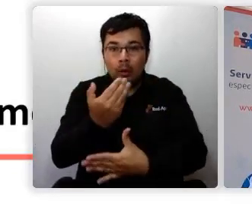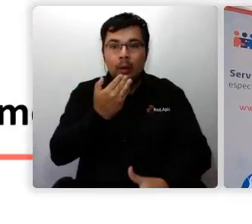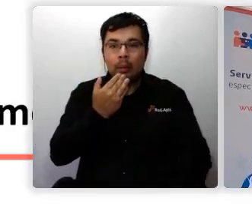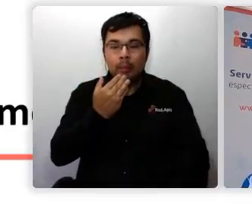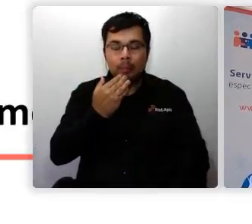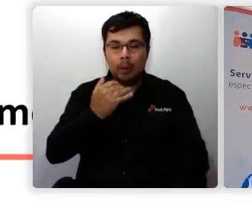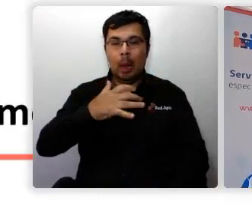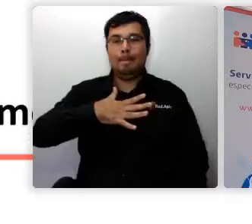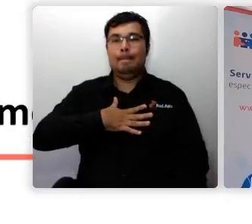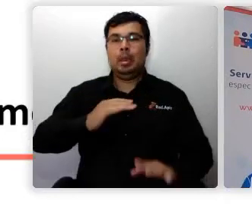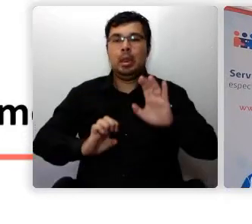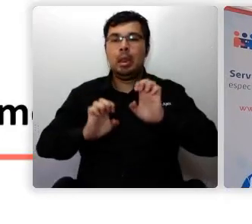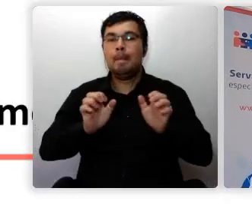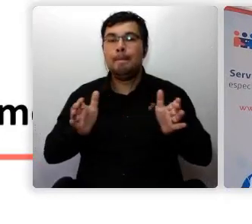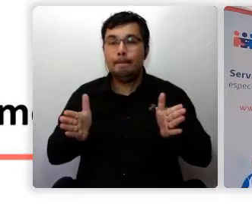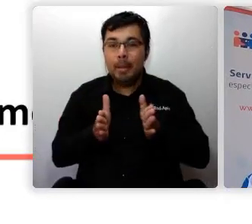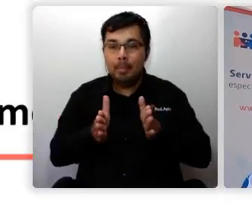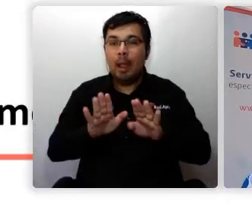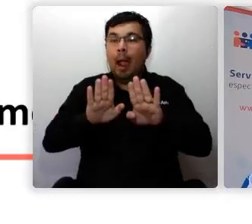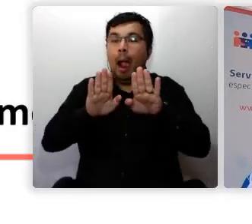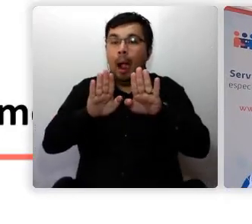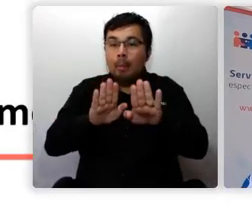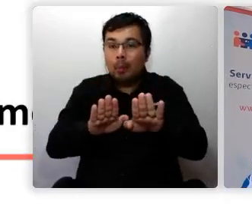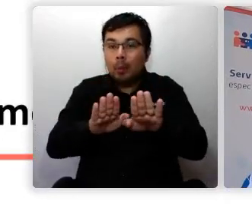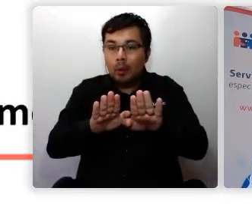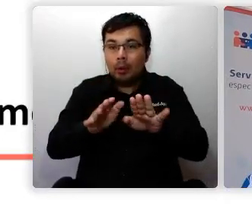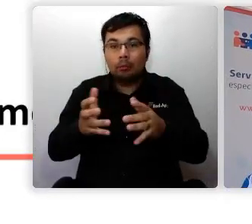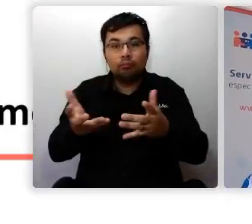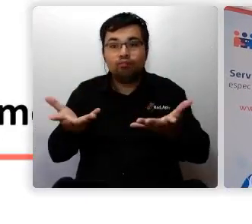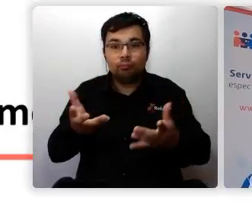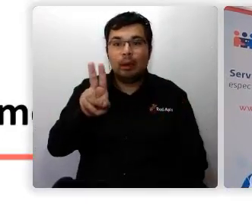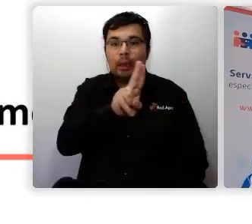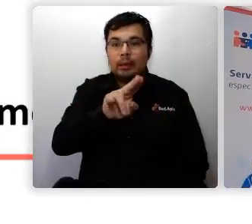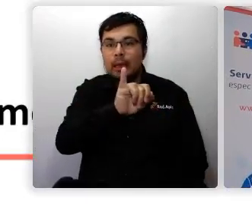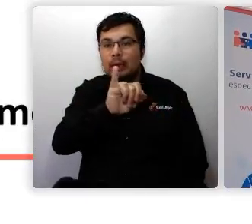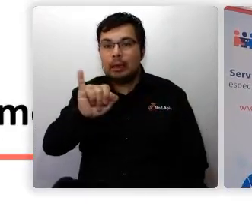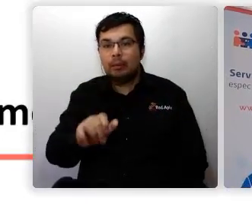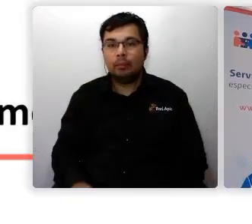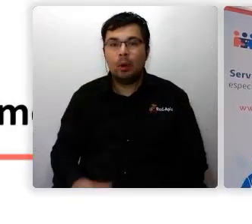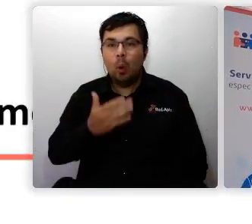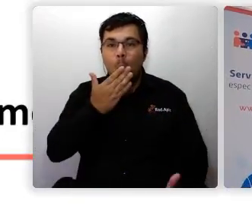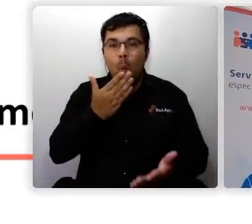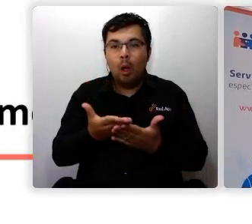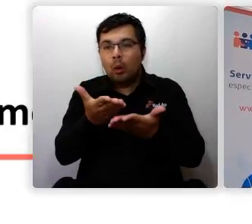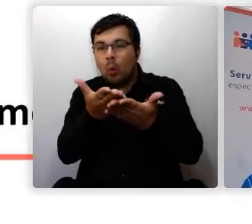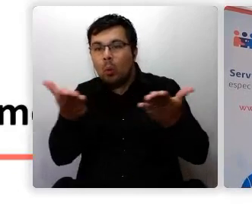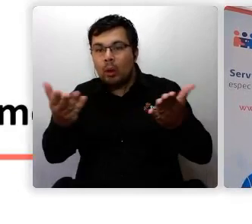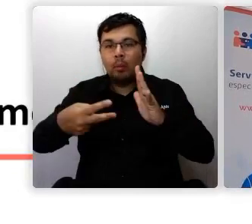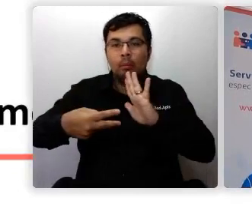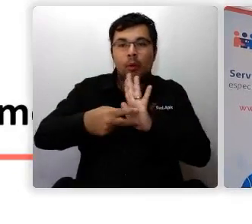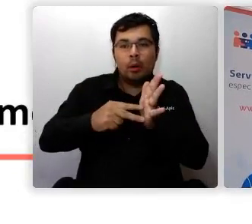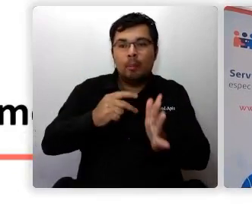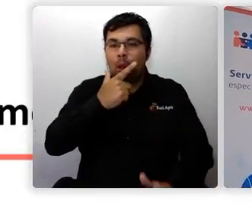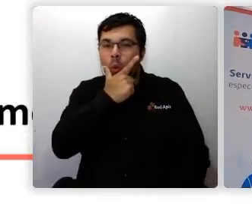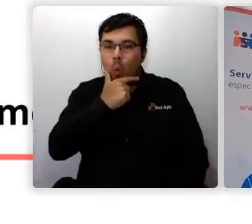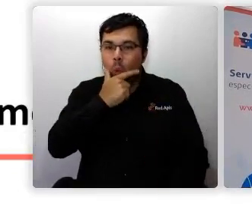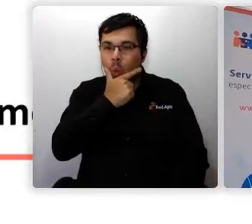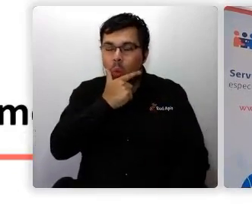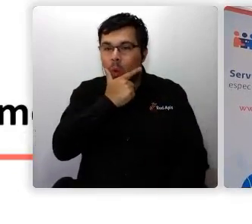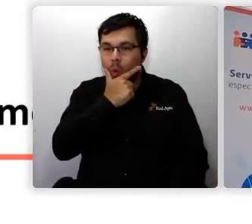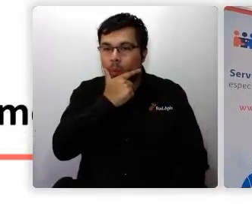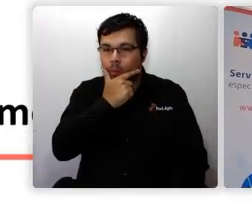a apoyarlas frente a impuestos internos. Cuando tengan un problema, cuando tengan dudas,